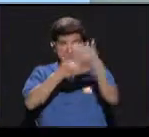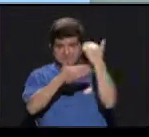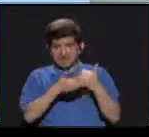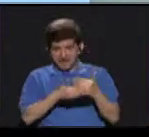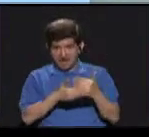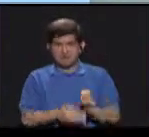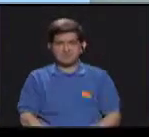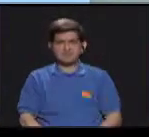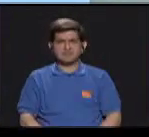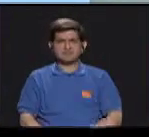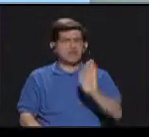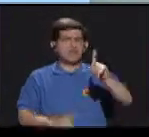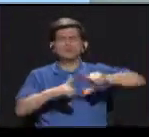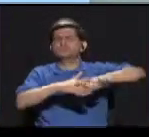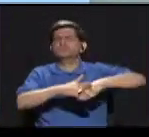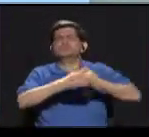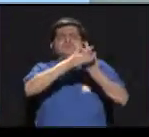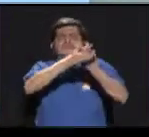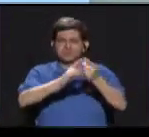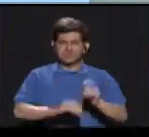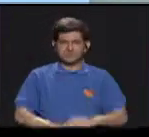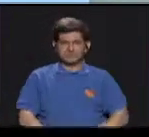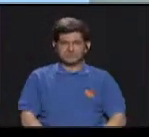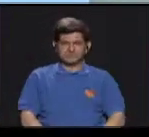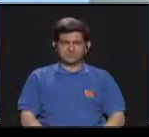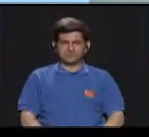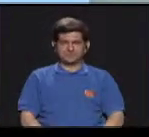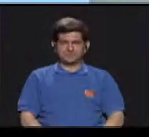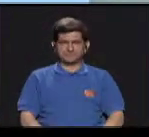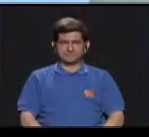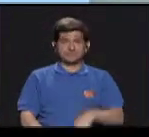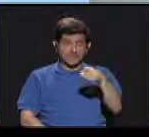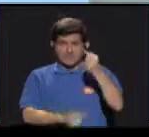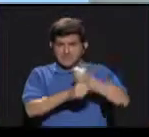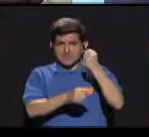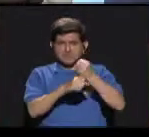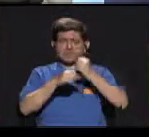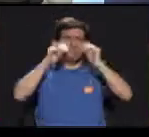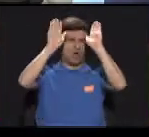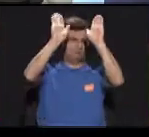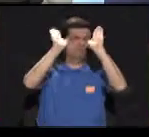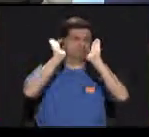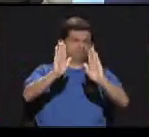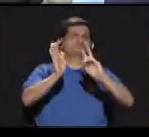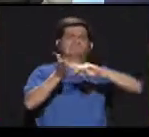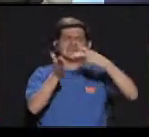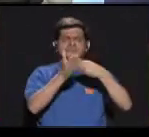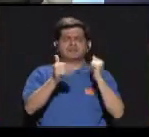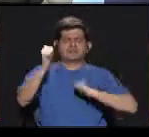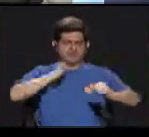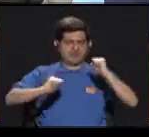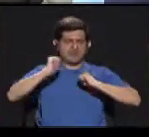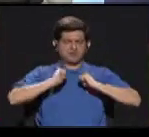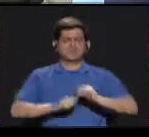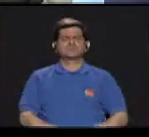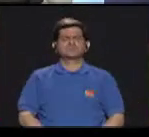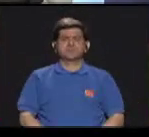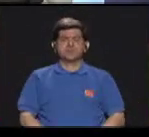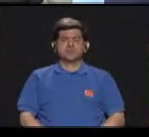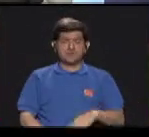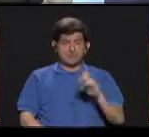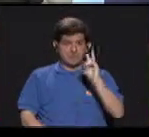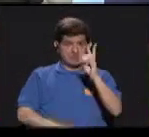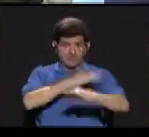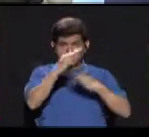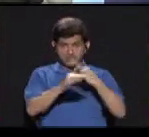decía desde sus inicios, en este trabajo tan maravilloso que es lo que es la actuación tanto para teatro como